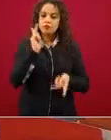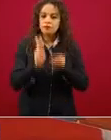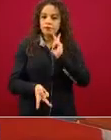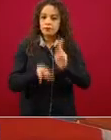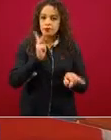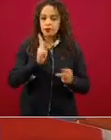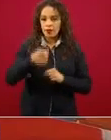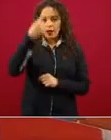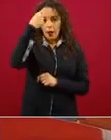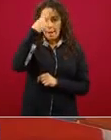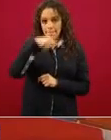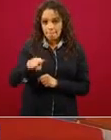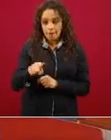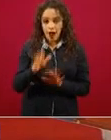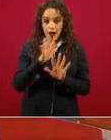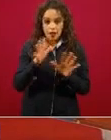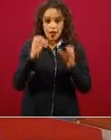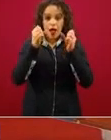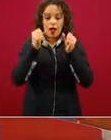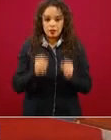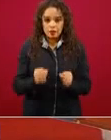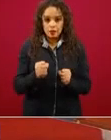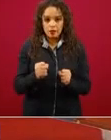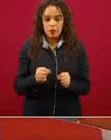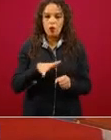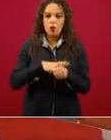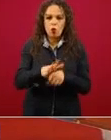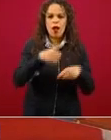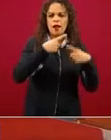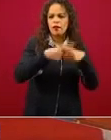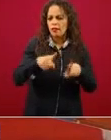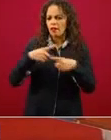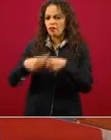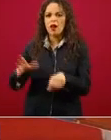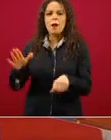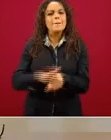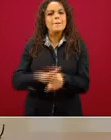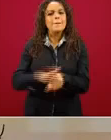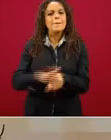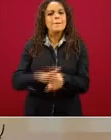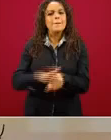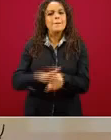el punto de discrepancia, cuál es, por qué, y